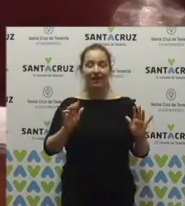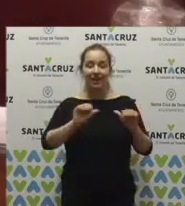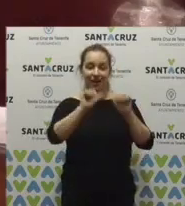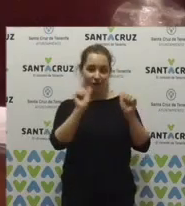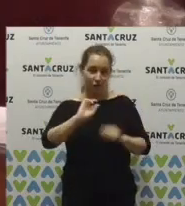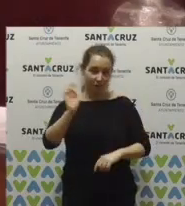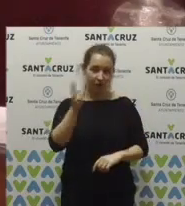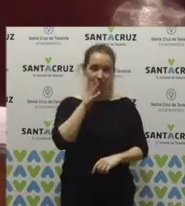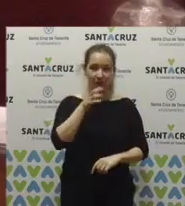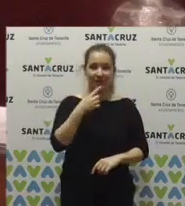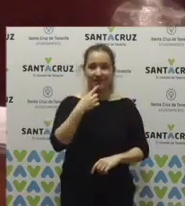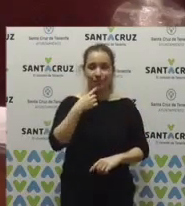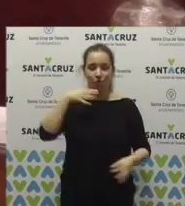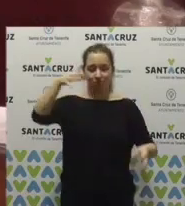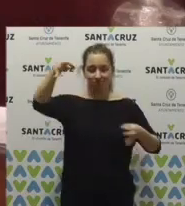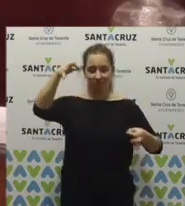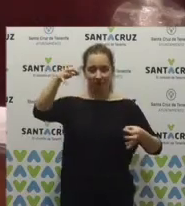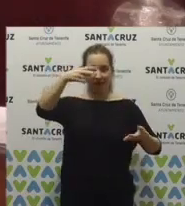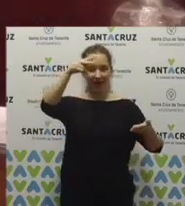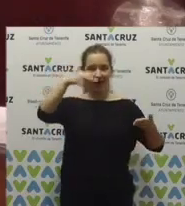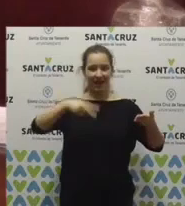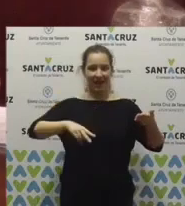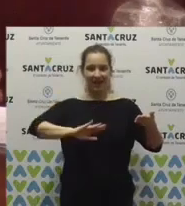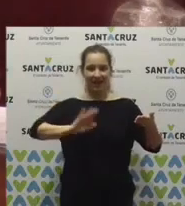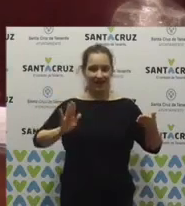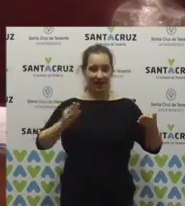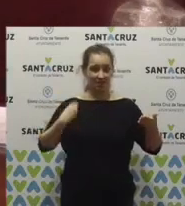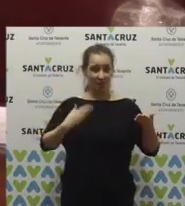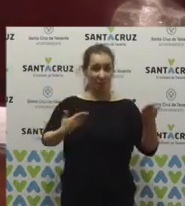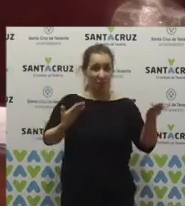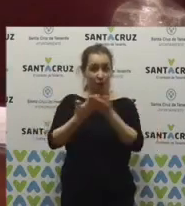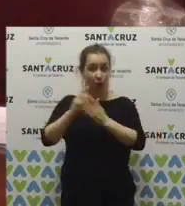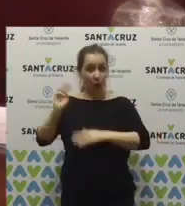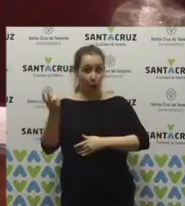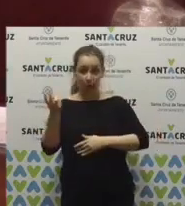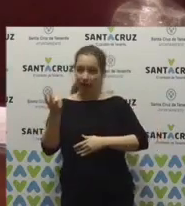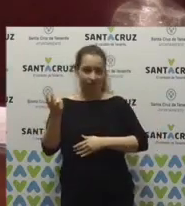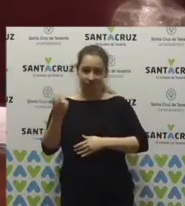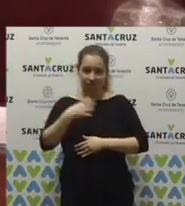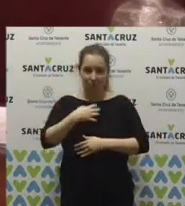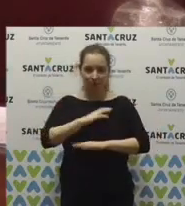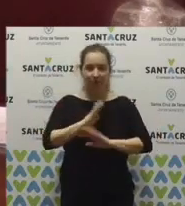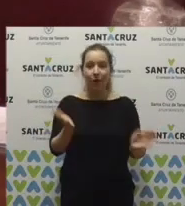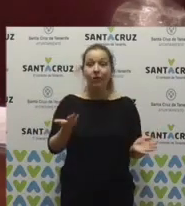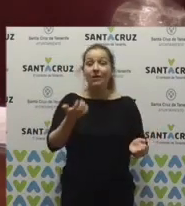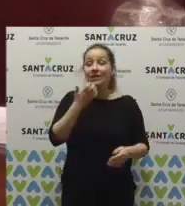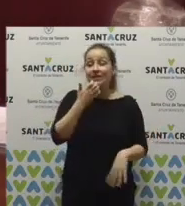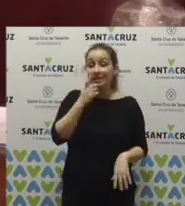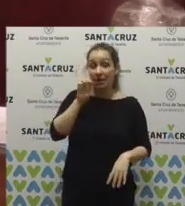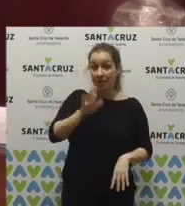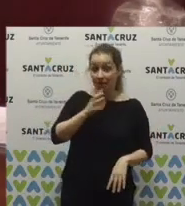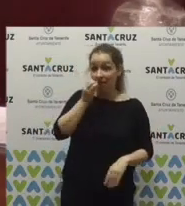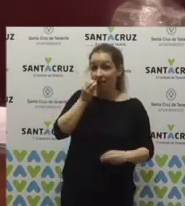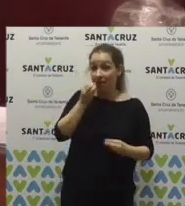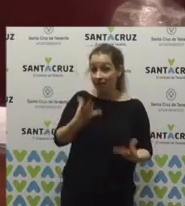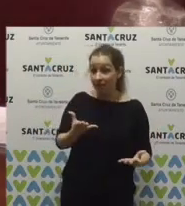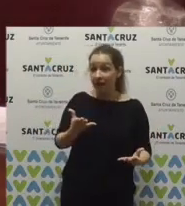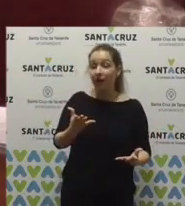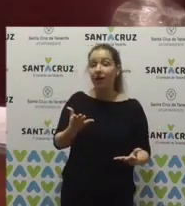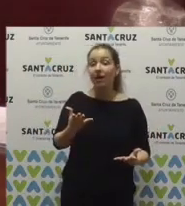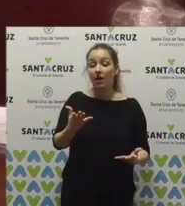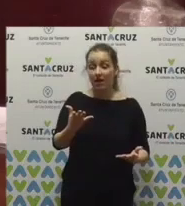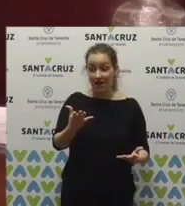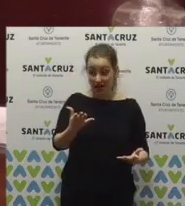estamos hablando de un folio que pueda leer el secretario como otras mociones institucionales así que si le parece haciendo constar vamos a